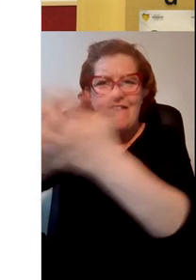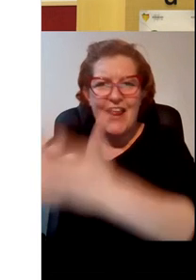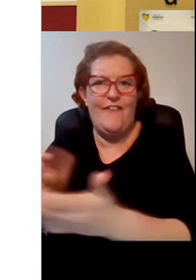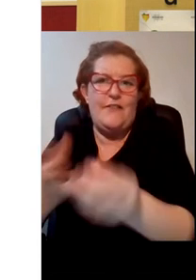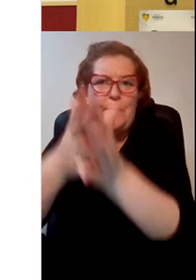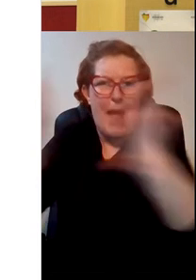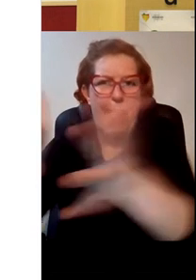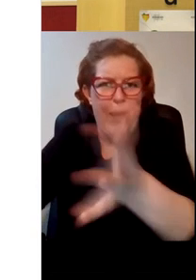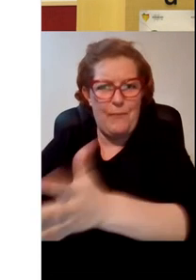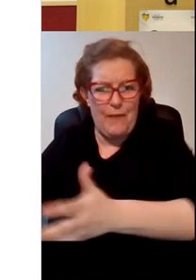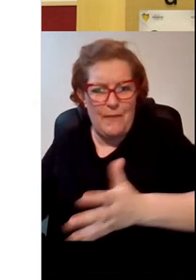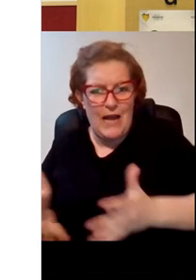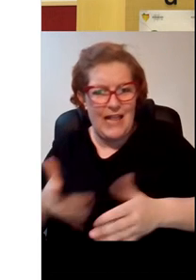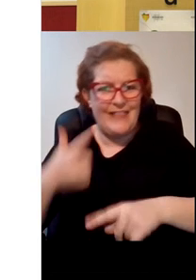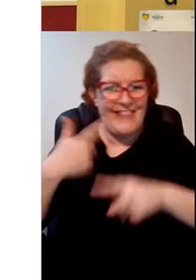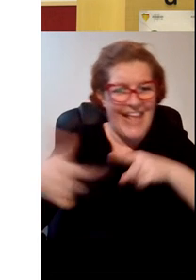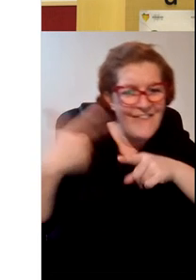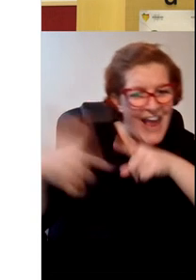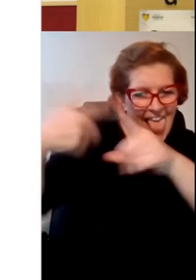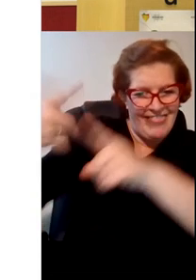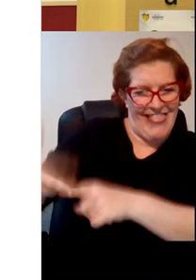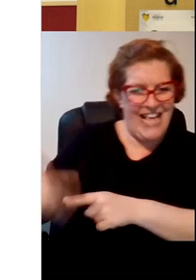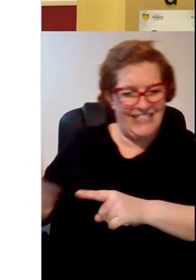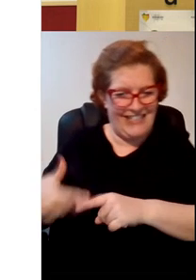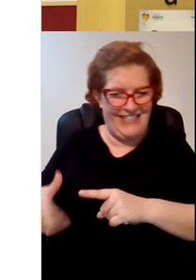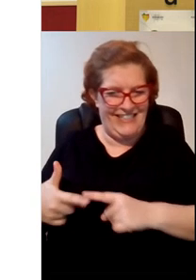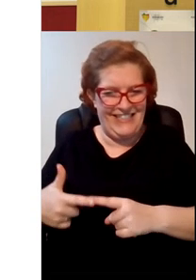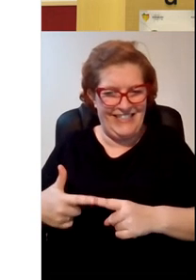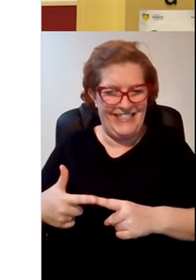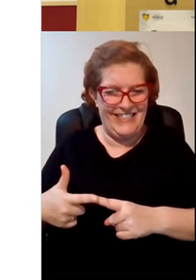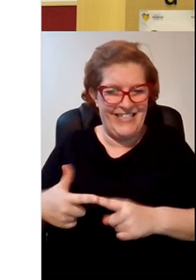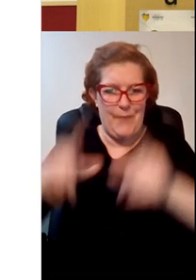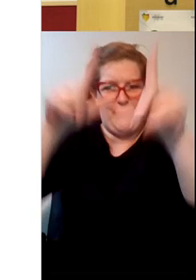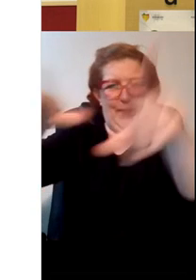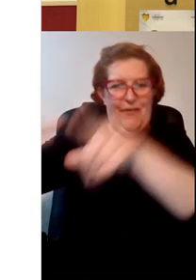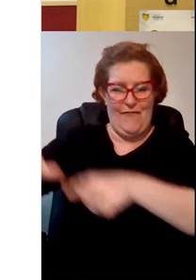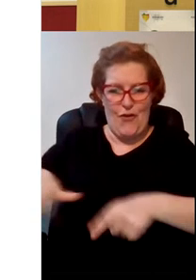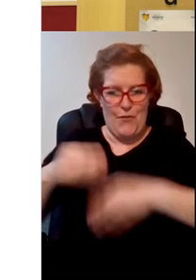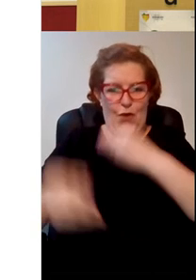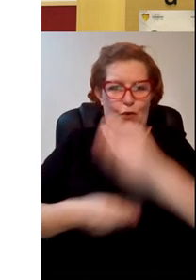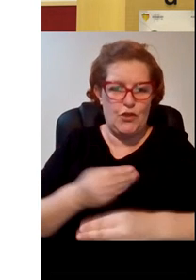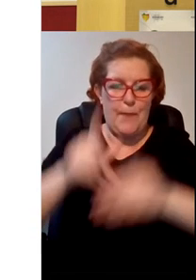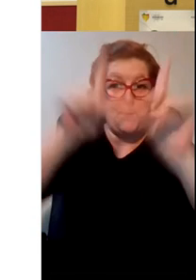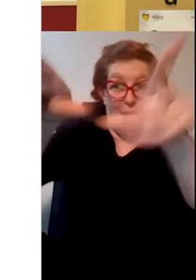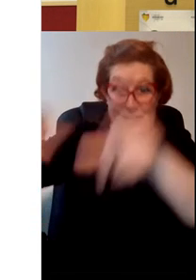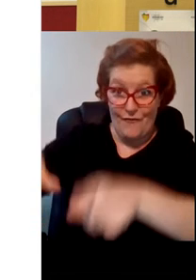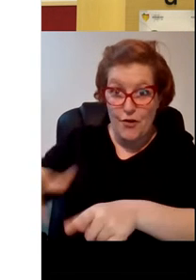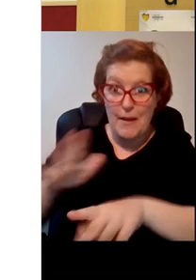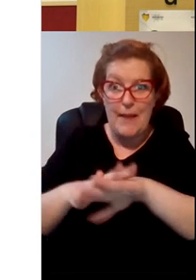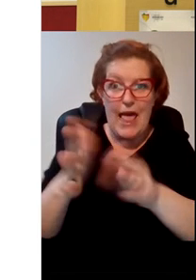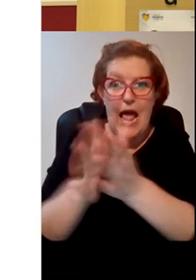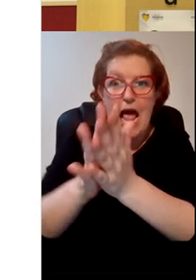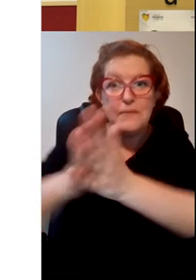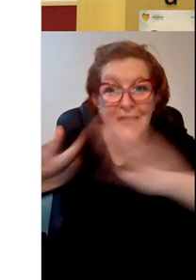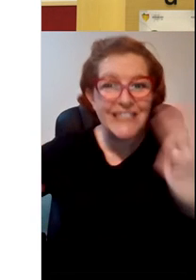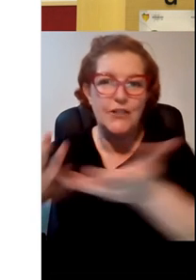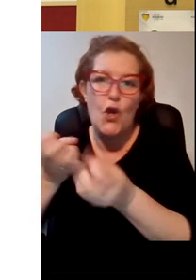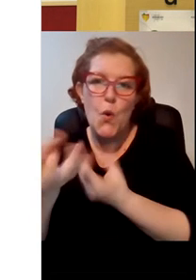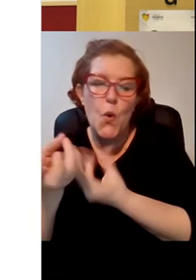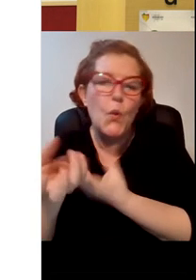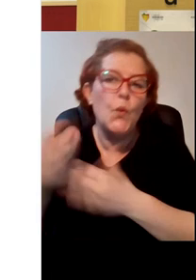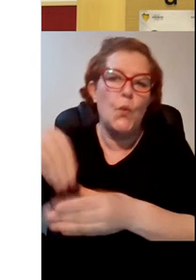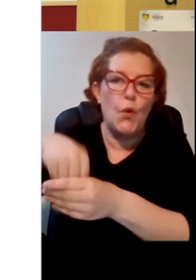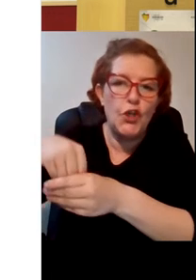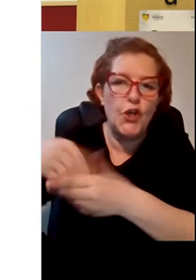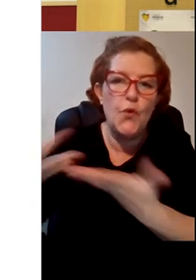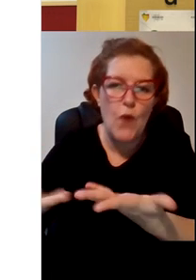asignatura distintas diferentes en distintas plataformas las plataformas de extensión de contenido que se utilizaron fue